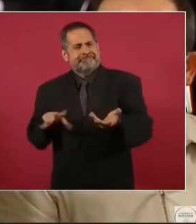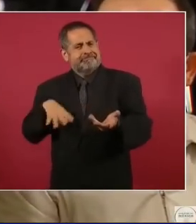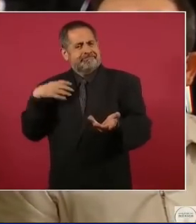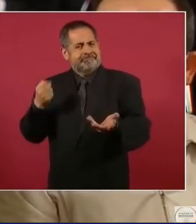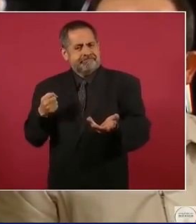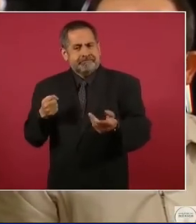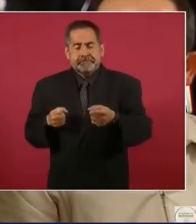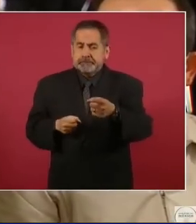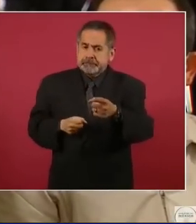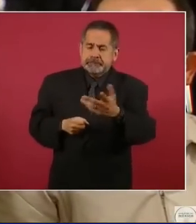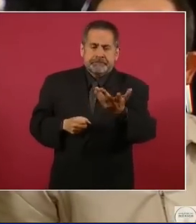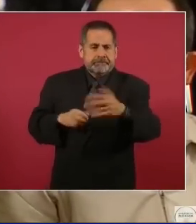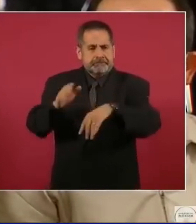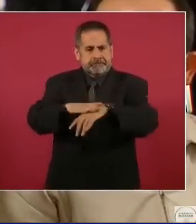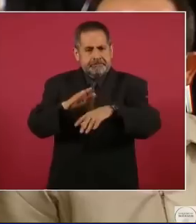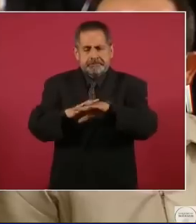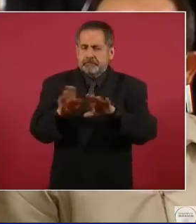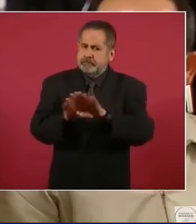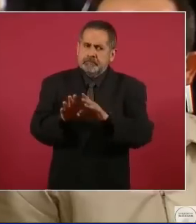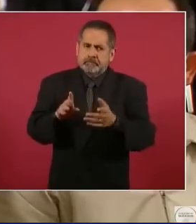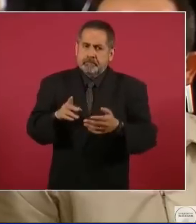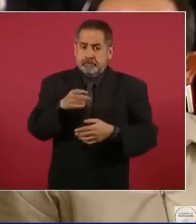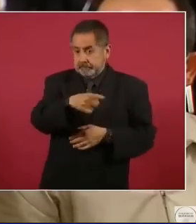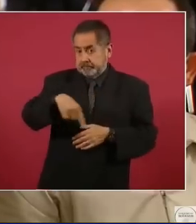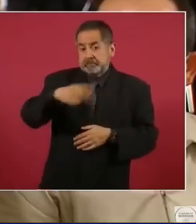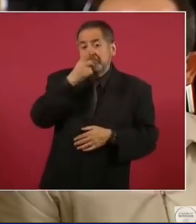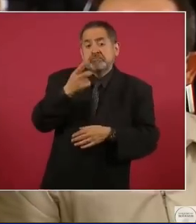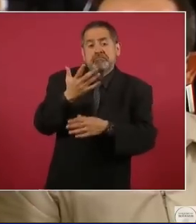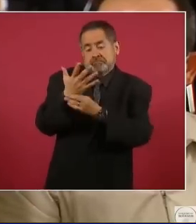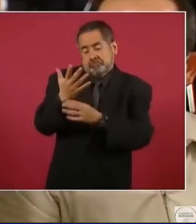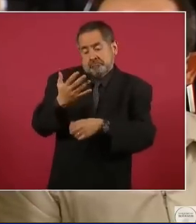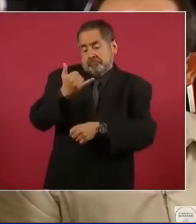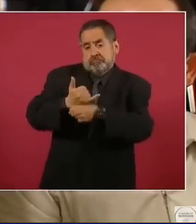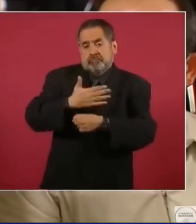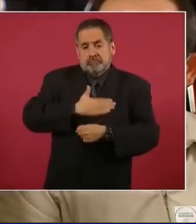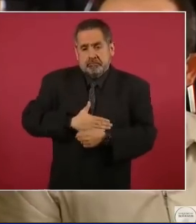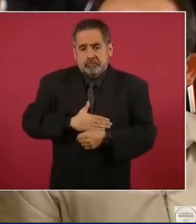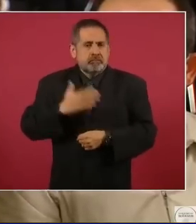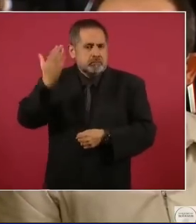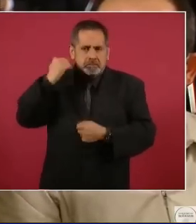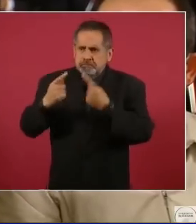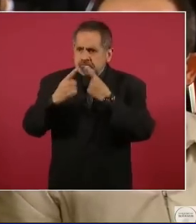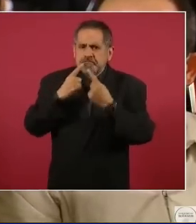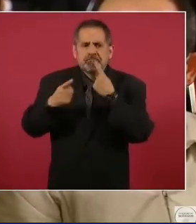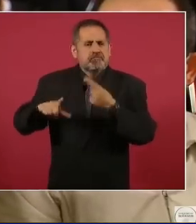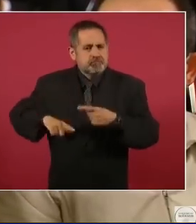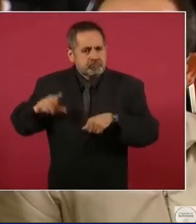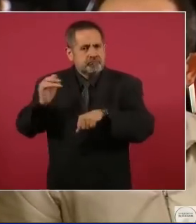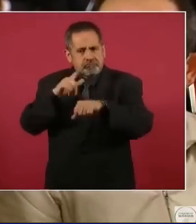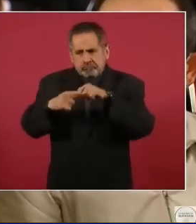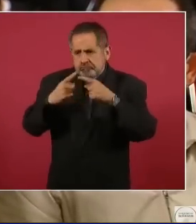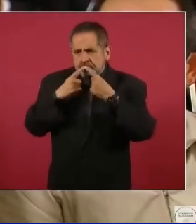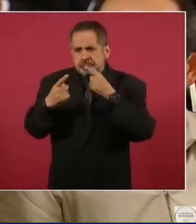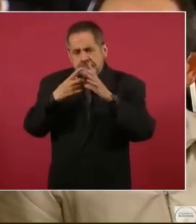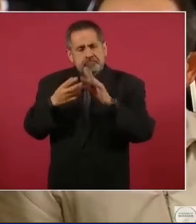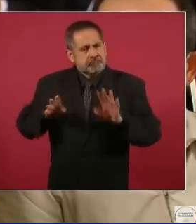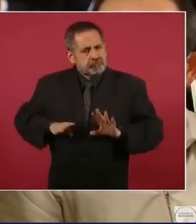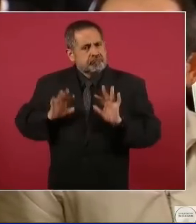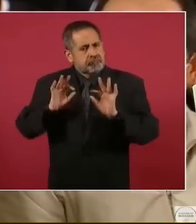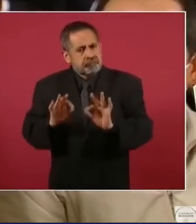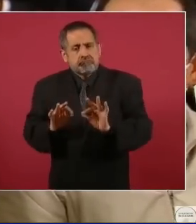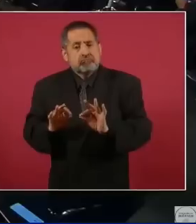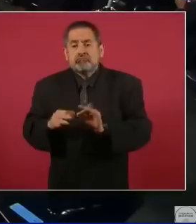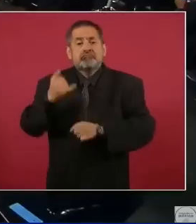como un acto injusto de acuerdo a lo que se venía dialogando con el gobierno federal para procurar su bienestar,